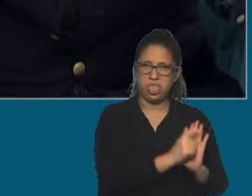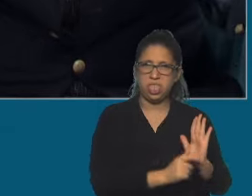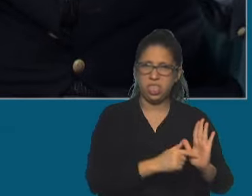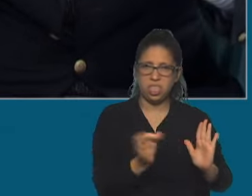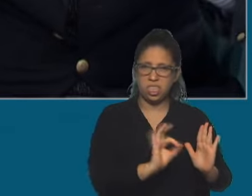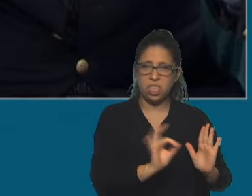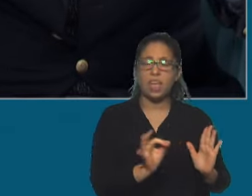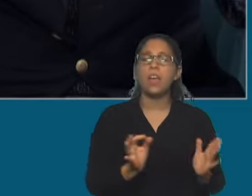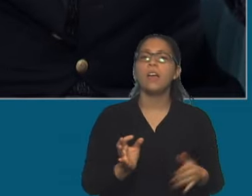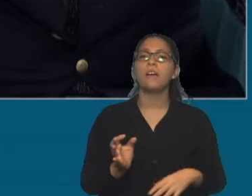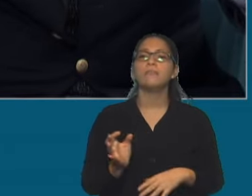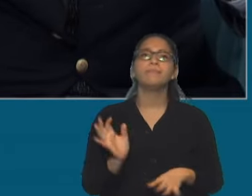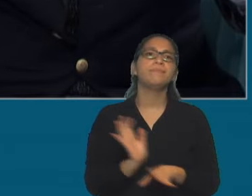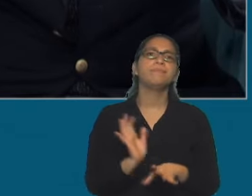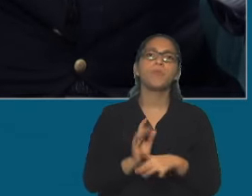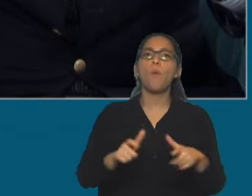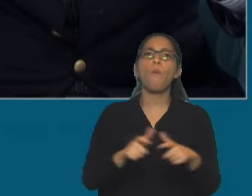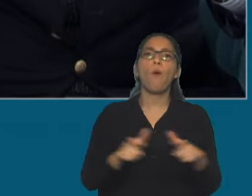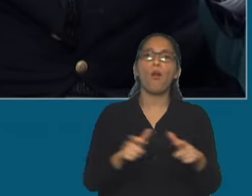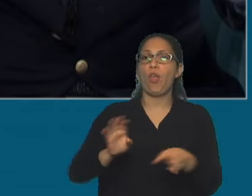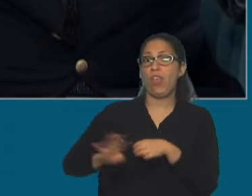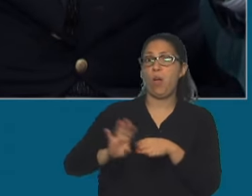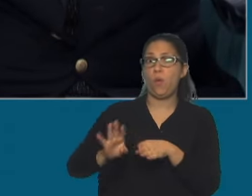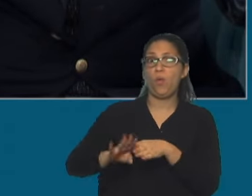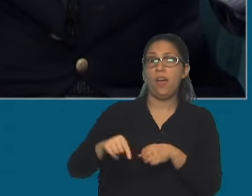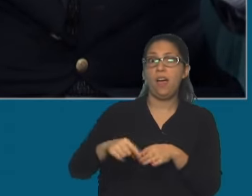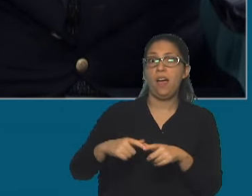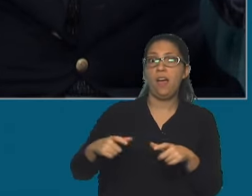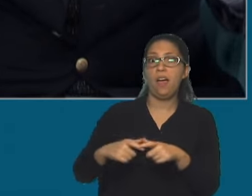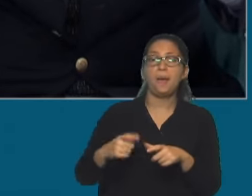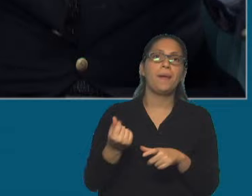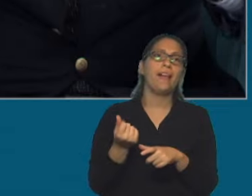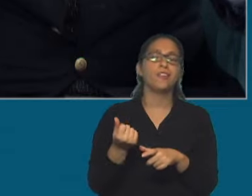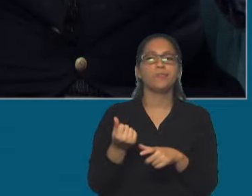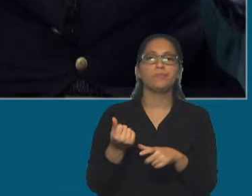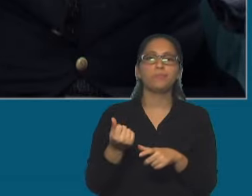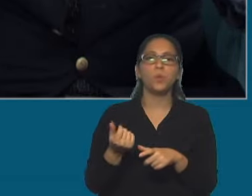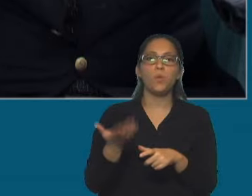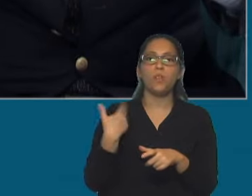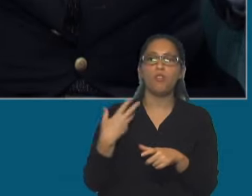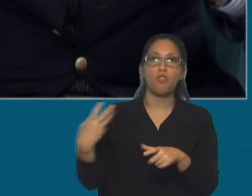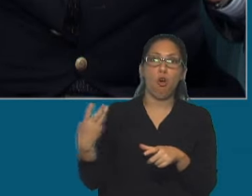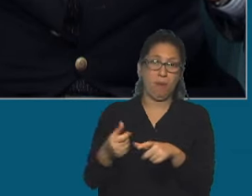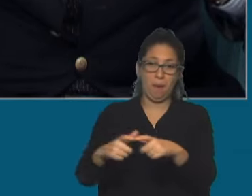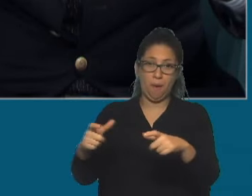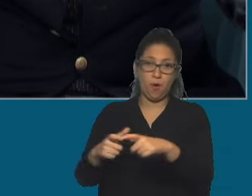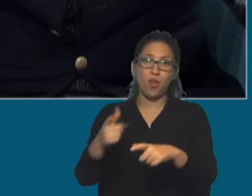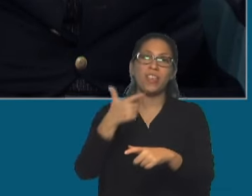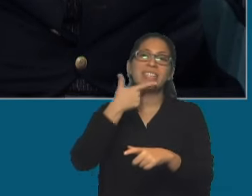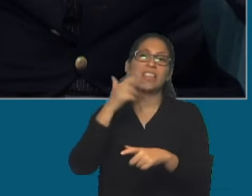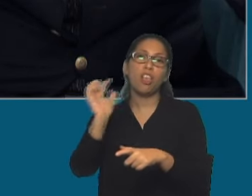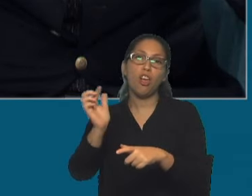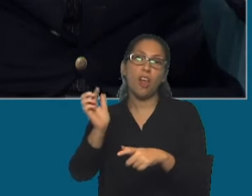depreciados. O sea, un bono de la deuda que valía 17, que compraban por $17,